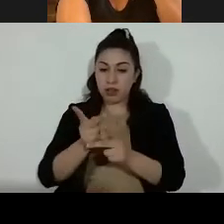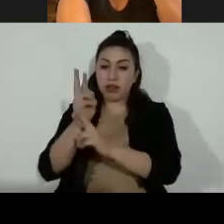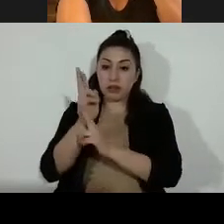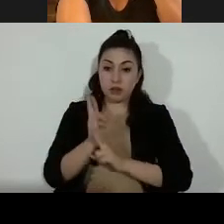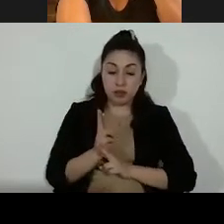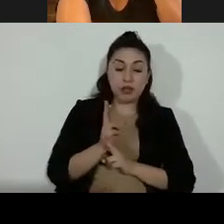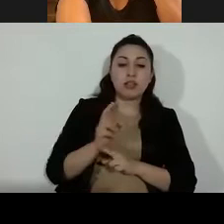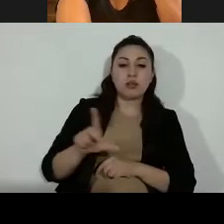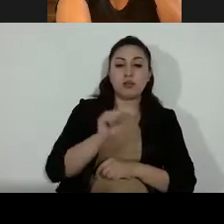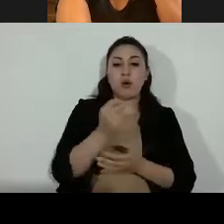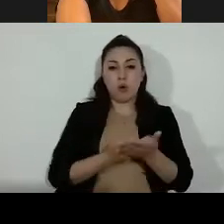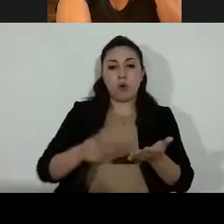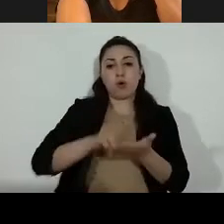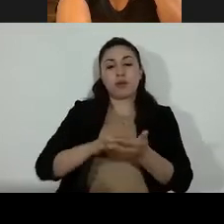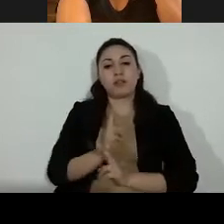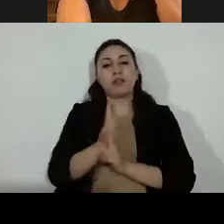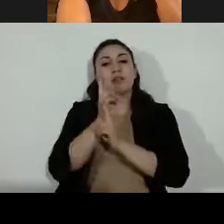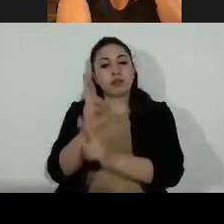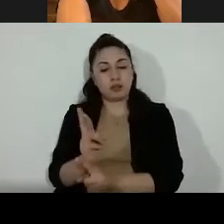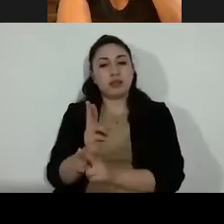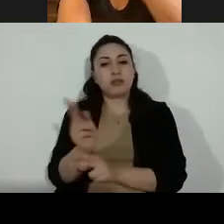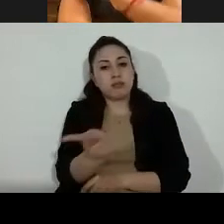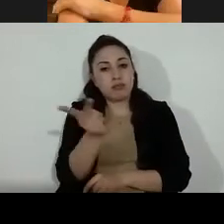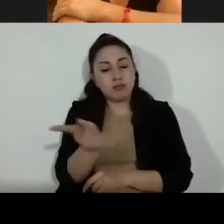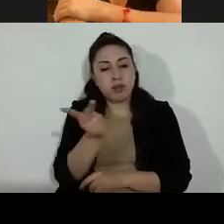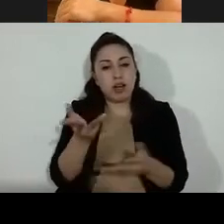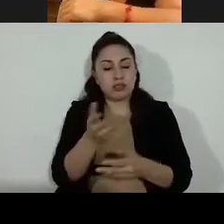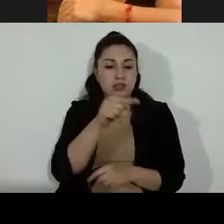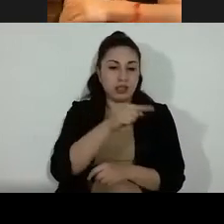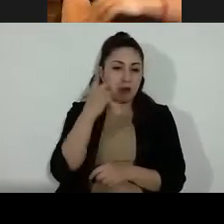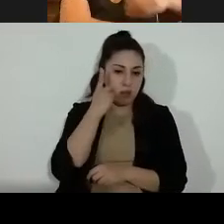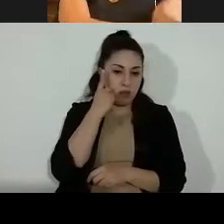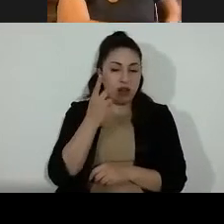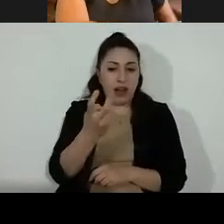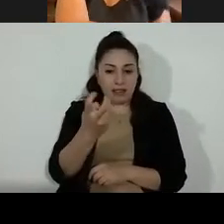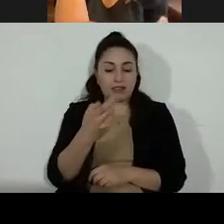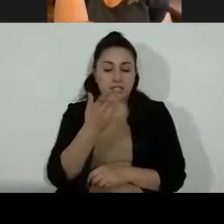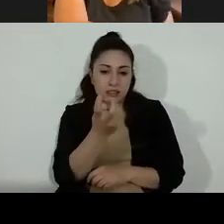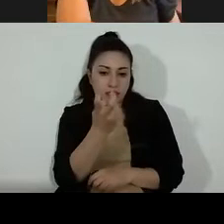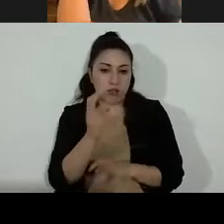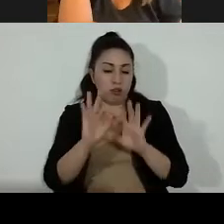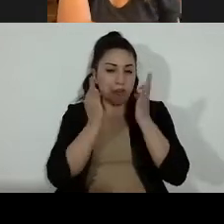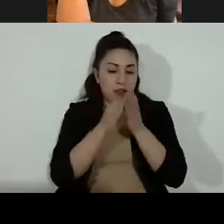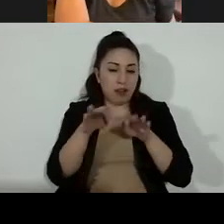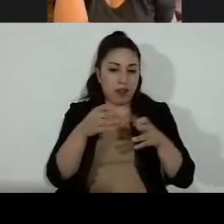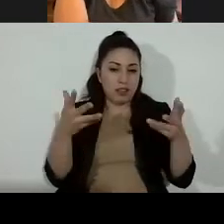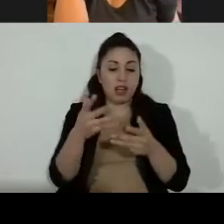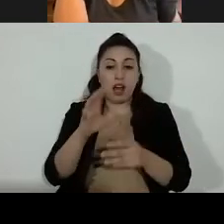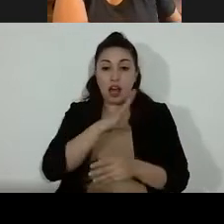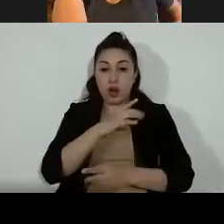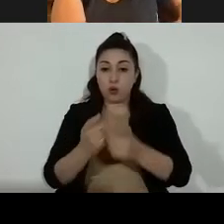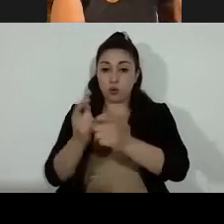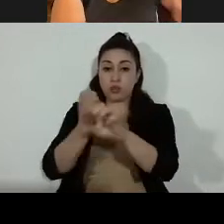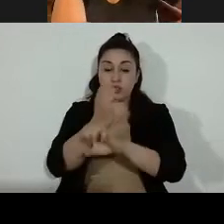servidor público y se replica por parte del legislativo. Así debería de ser, así hay en muchas entidades federativas